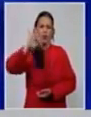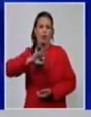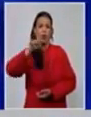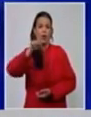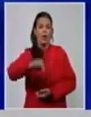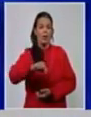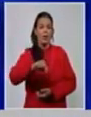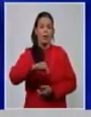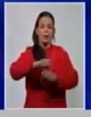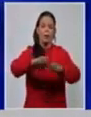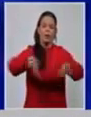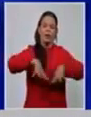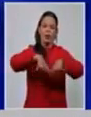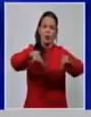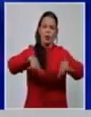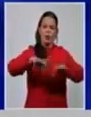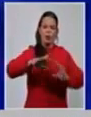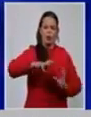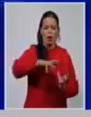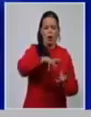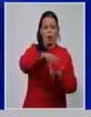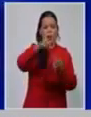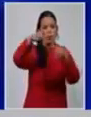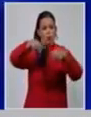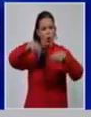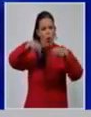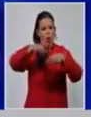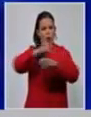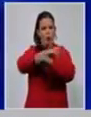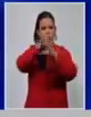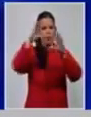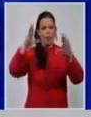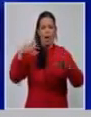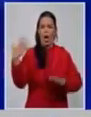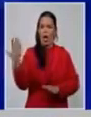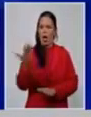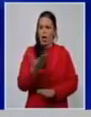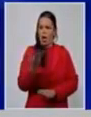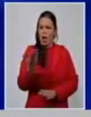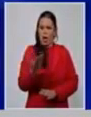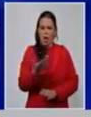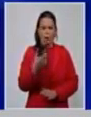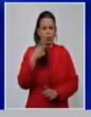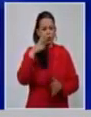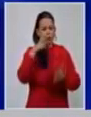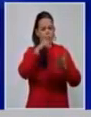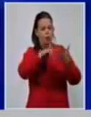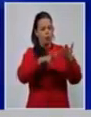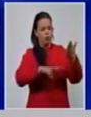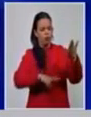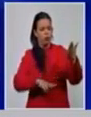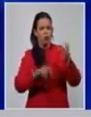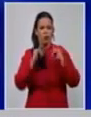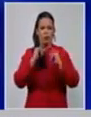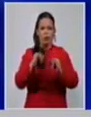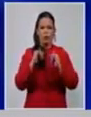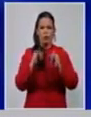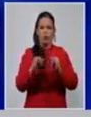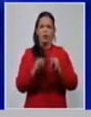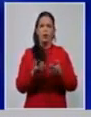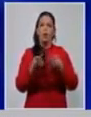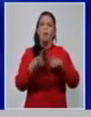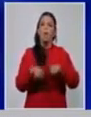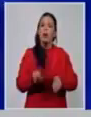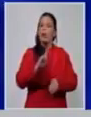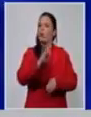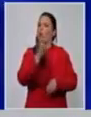situación del mundo. Hoy en la mañana, rápidamente, yo trataba de actualizar lo que no me dio tiempo a prepararlo